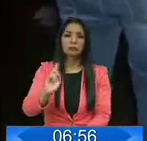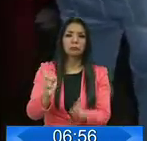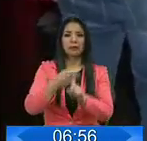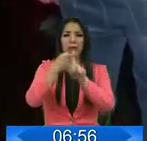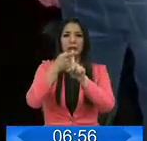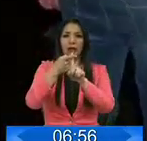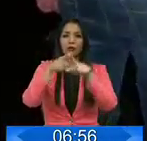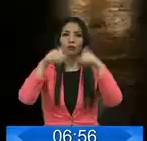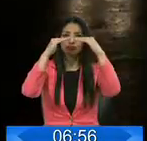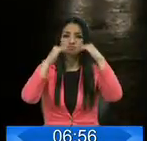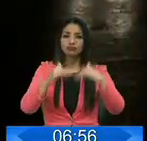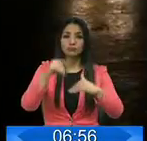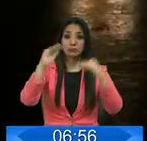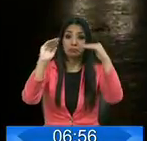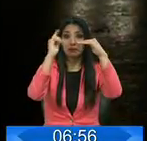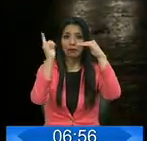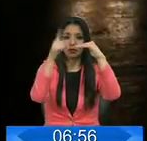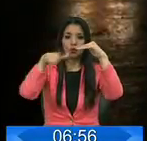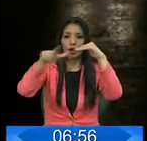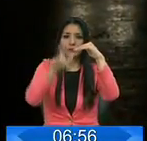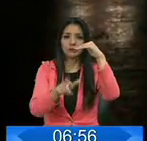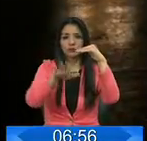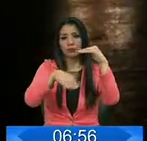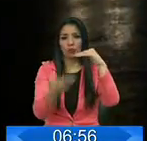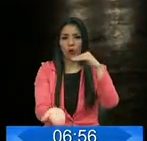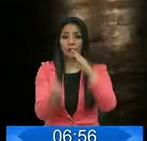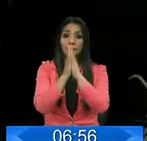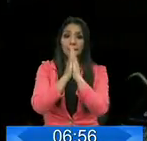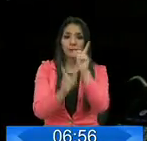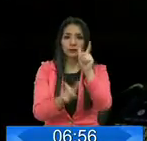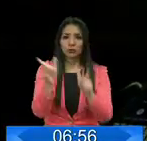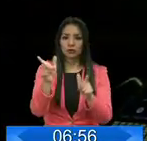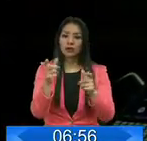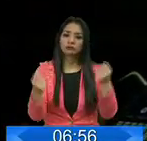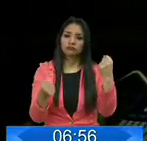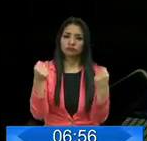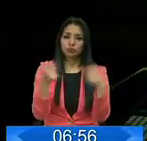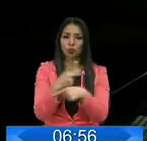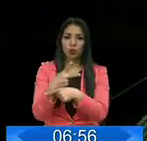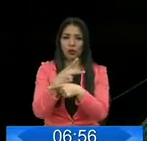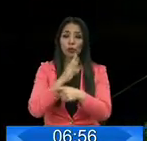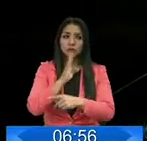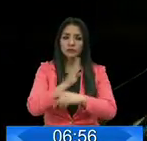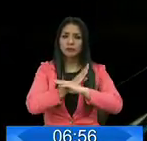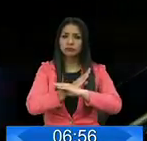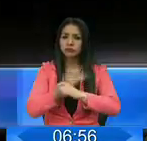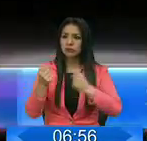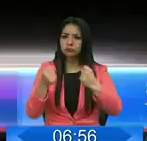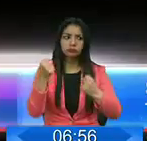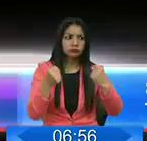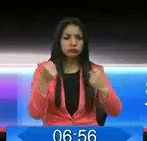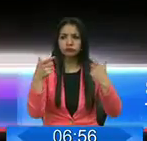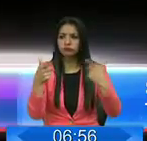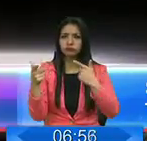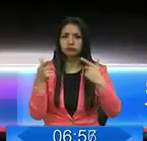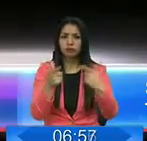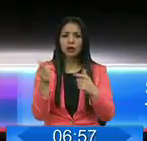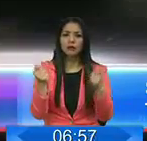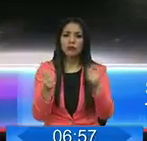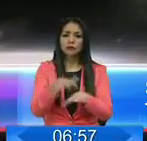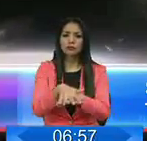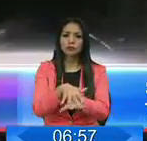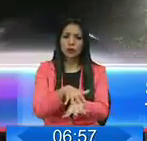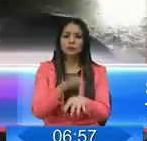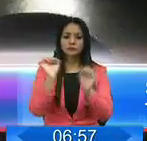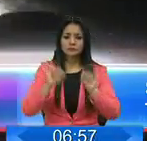les pide a los conductores viajar con responsabilidad. Conducir a la defensiva, a velocidad moderada. Desde